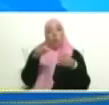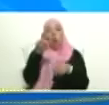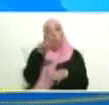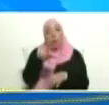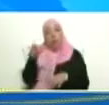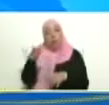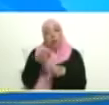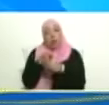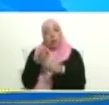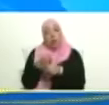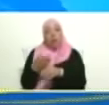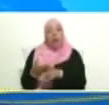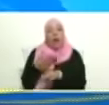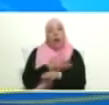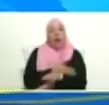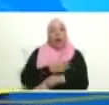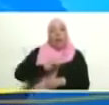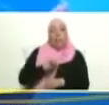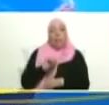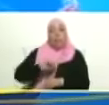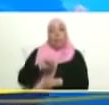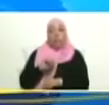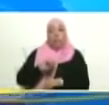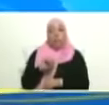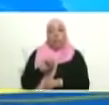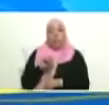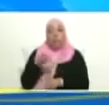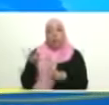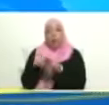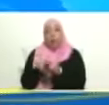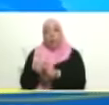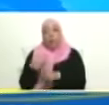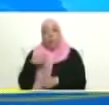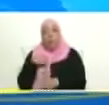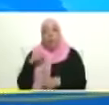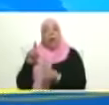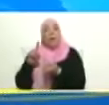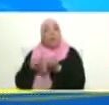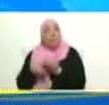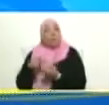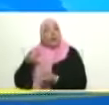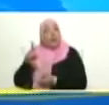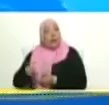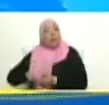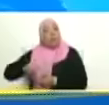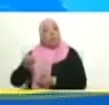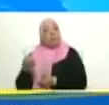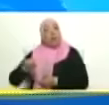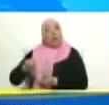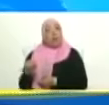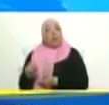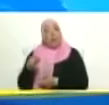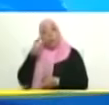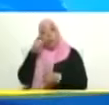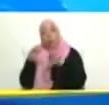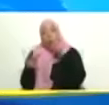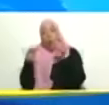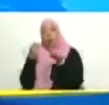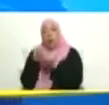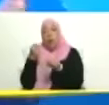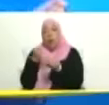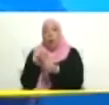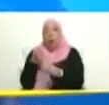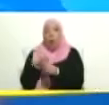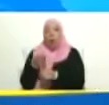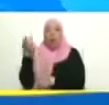funcionarios, incluyendo a la detective Cilia Flores, mi reconocimiento por la labor hecha en